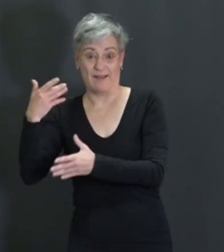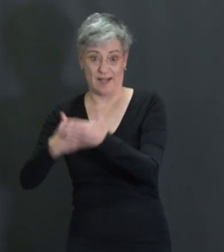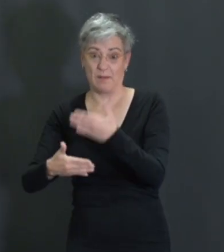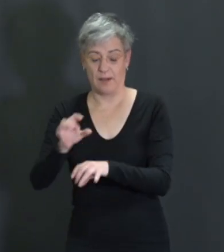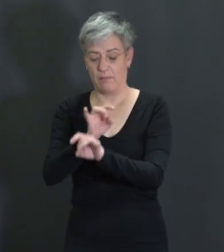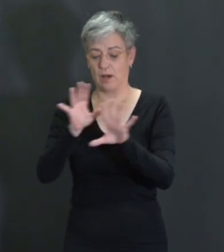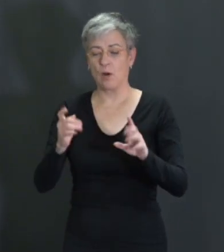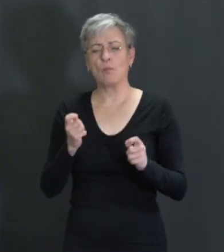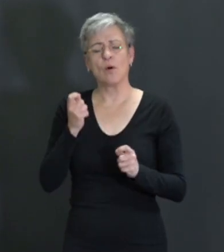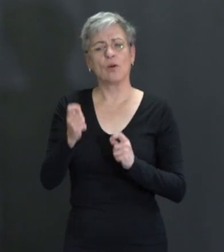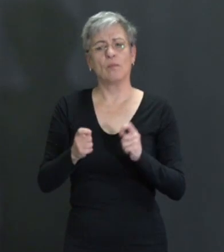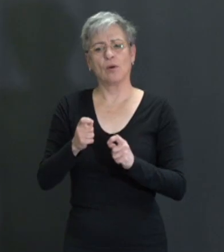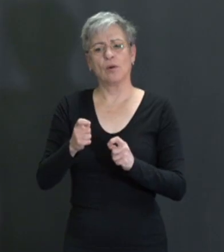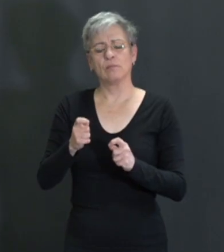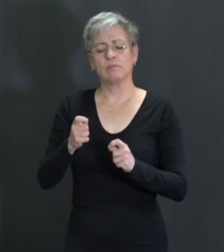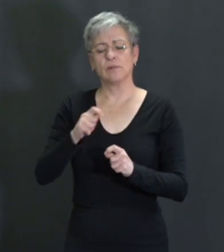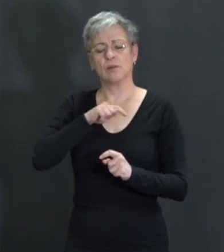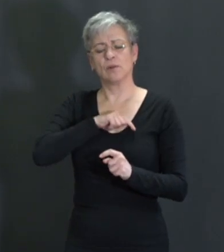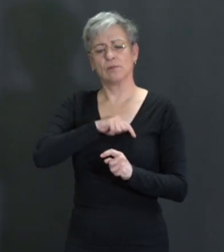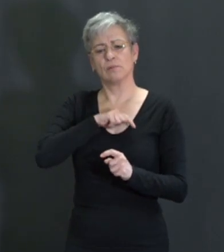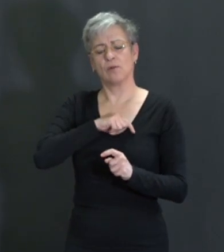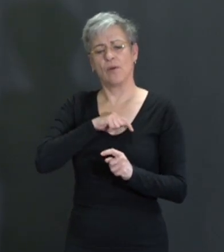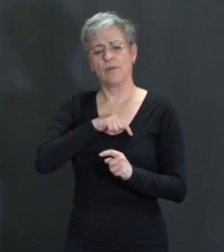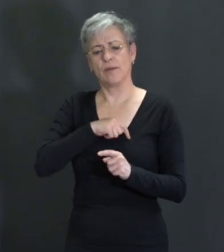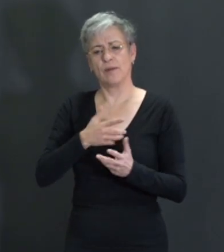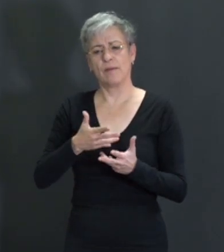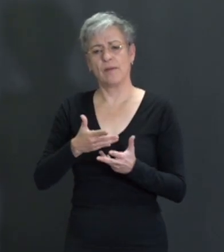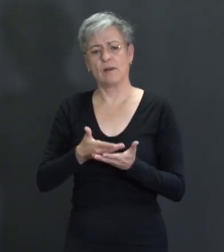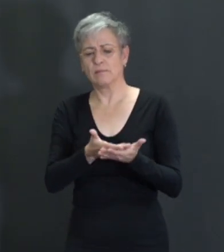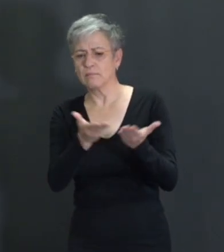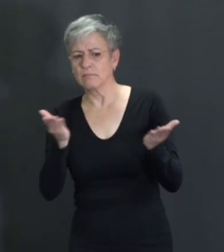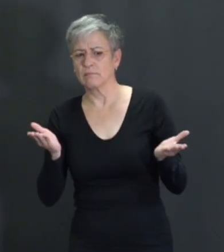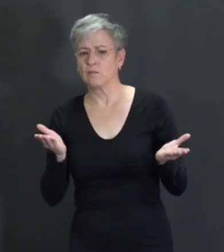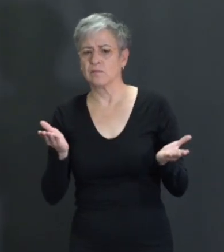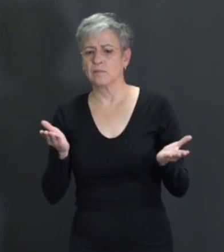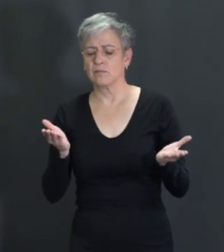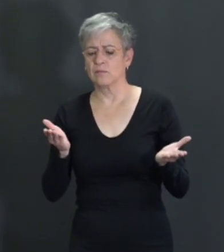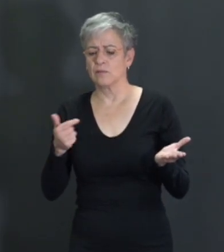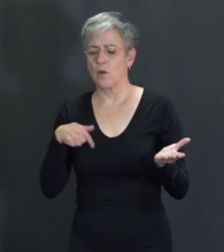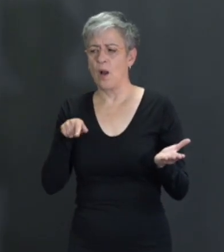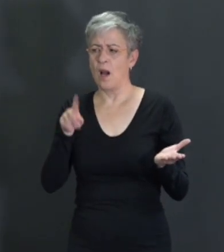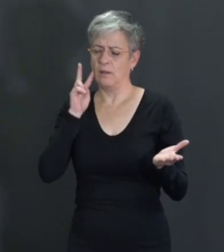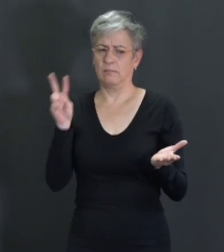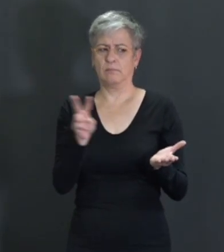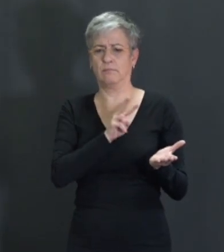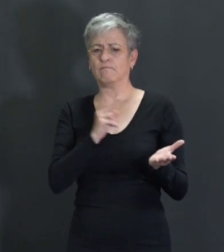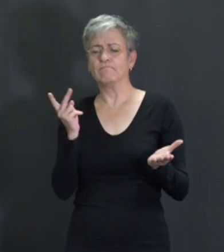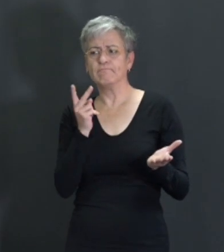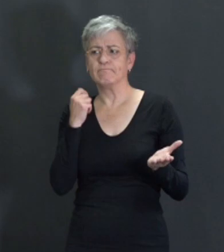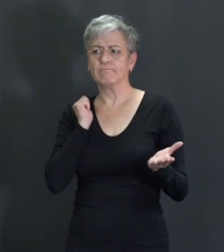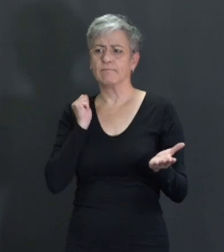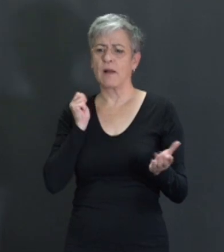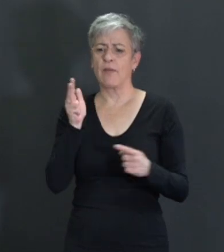una conciencia, una apropiación de esos derechos, una idea